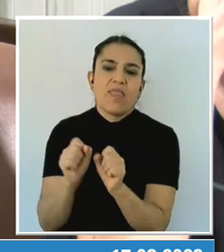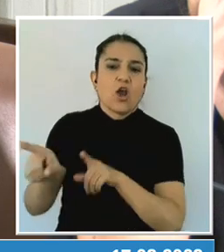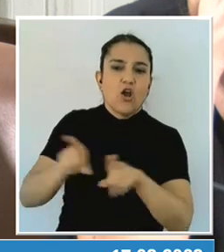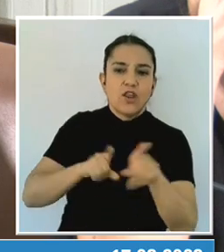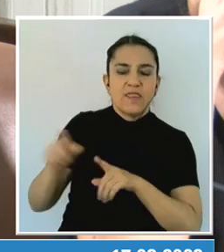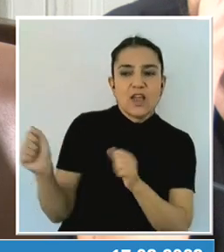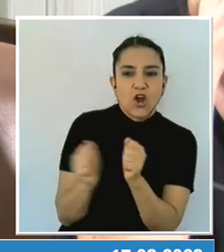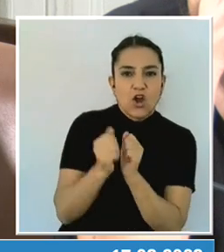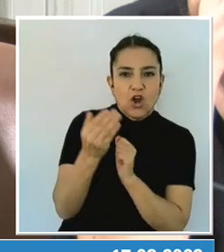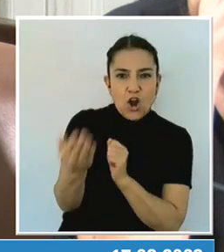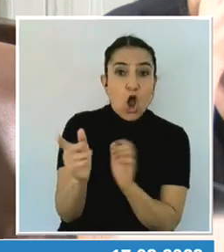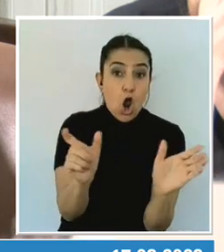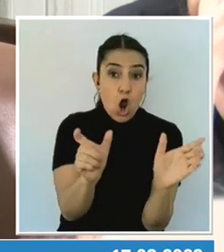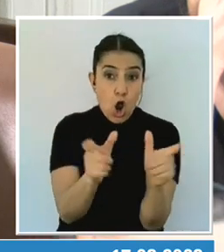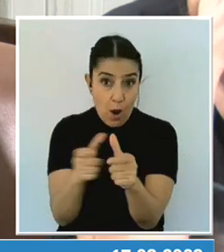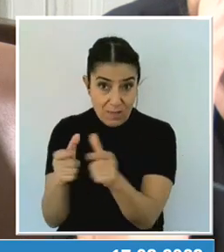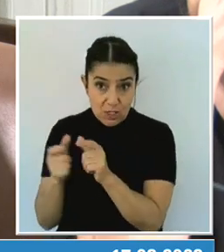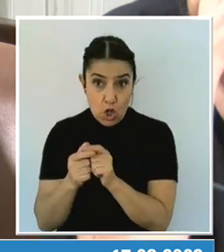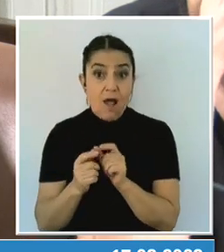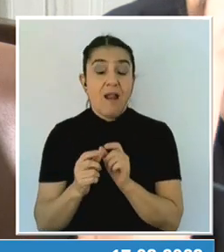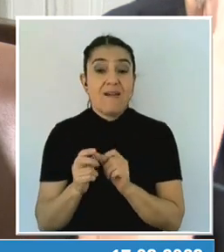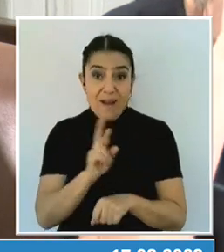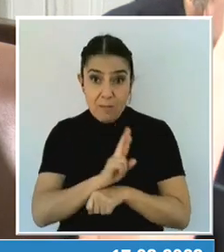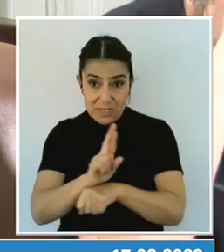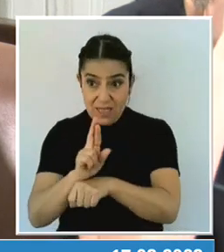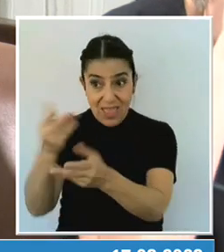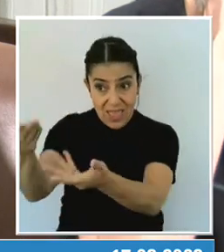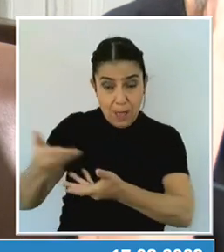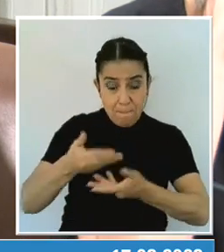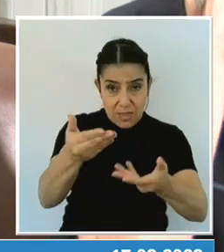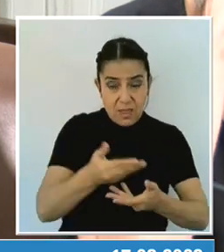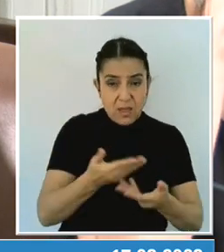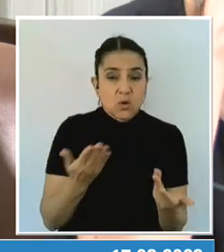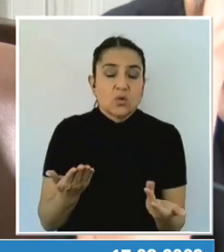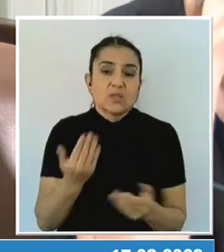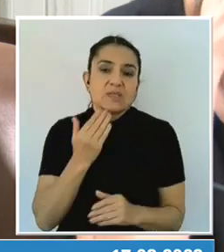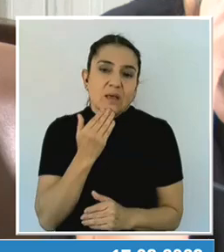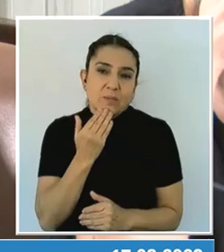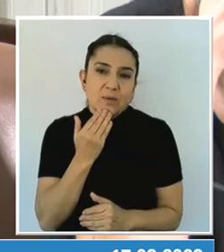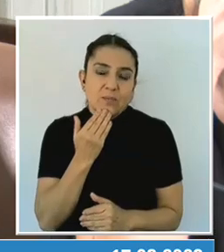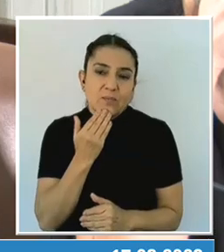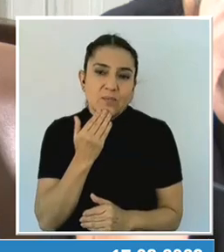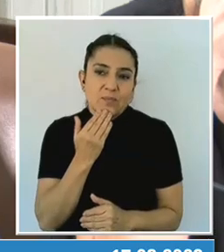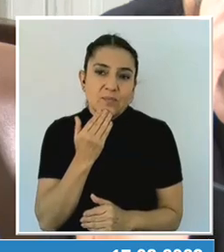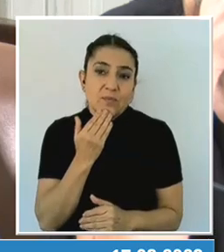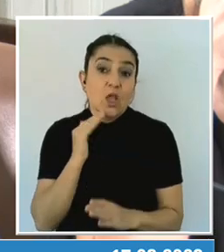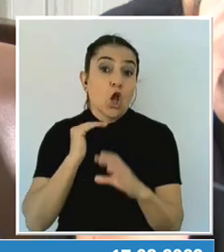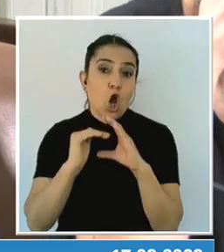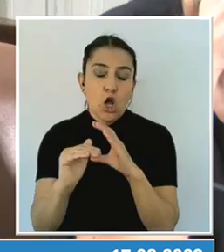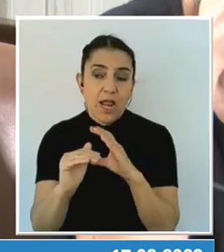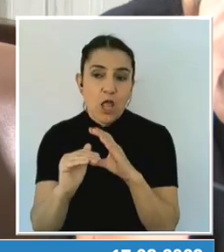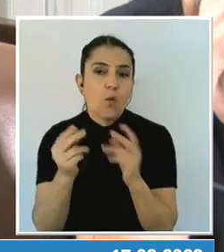con los comisionados que los invitaron o en cuyo caso tenemos también el correo que está, entiendo, público